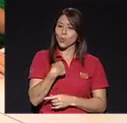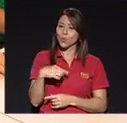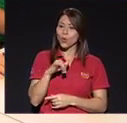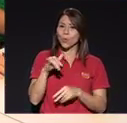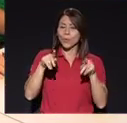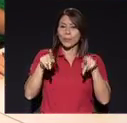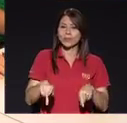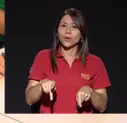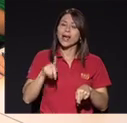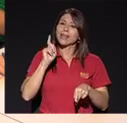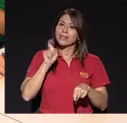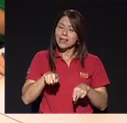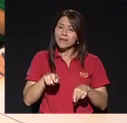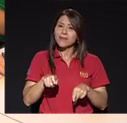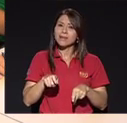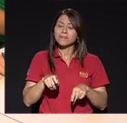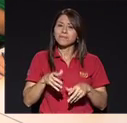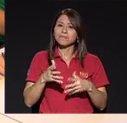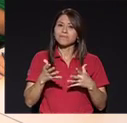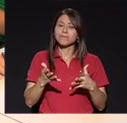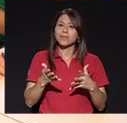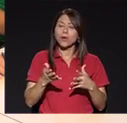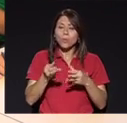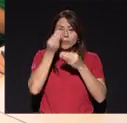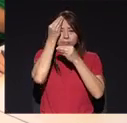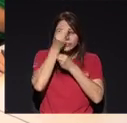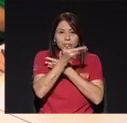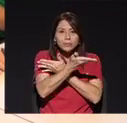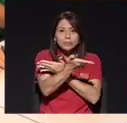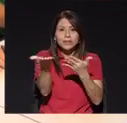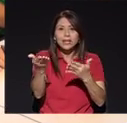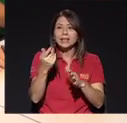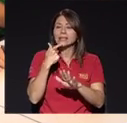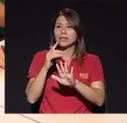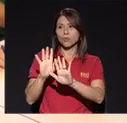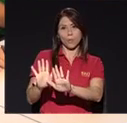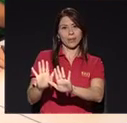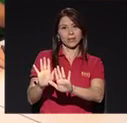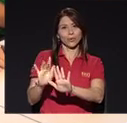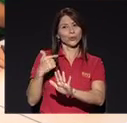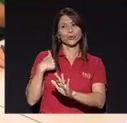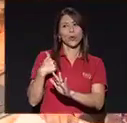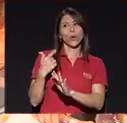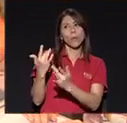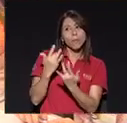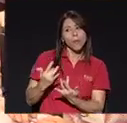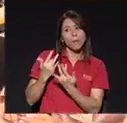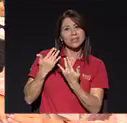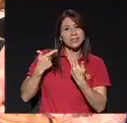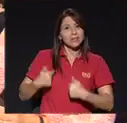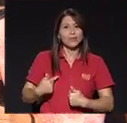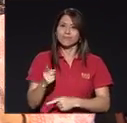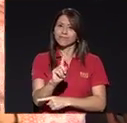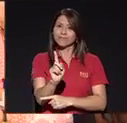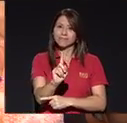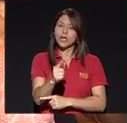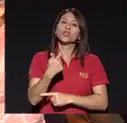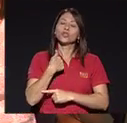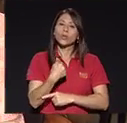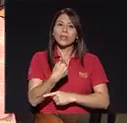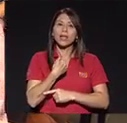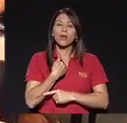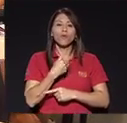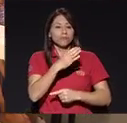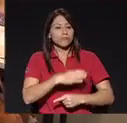Eso yo considero que uno como persona tiene que ir forjando eso en la población, en decir, un momento, no soy ningún pobrecito, cuento